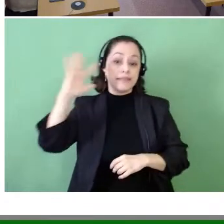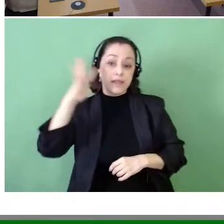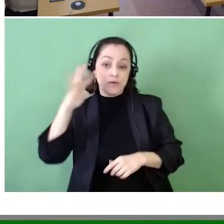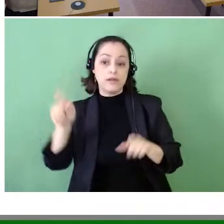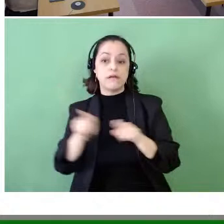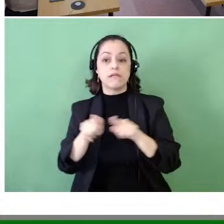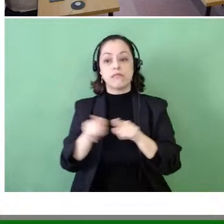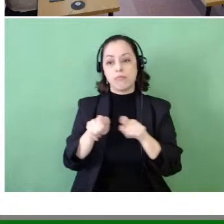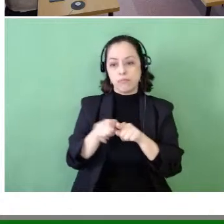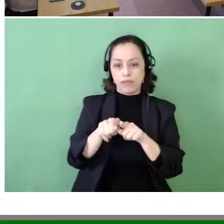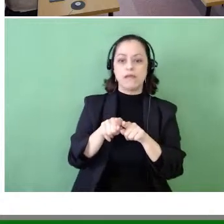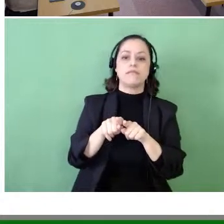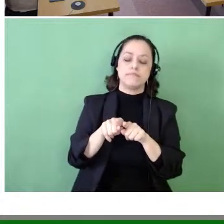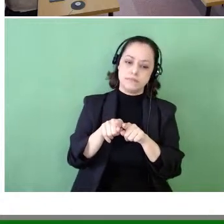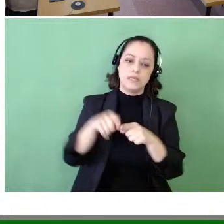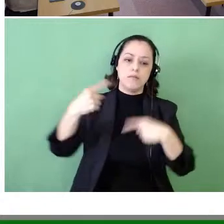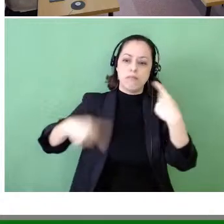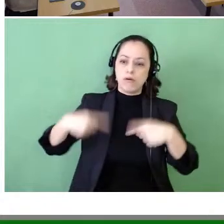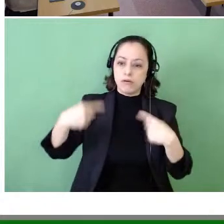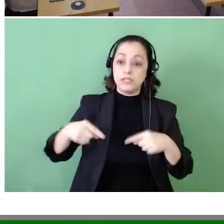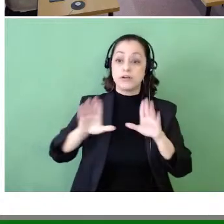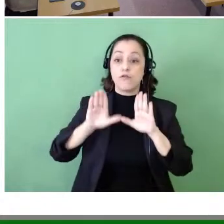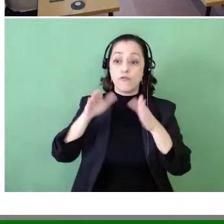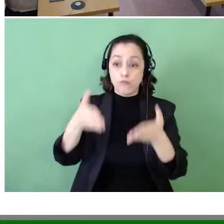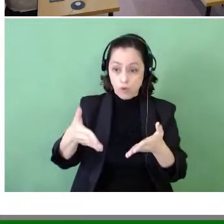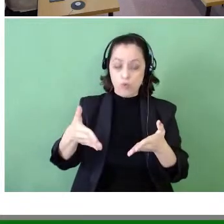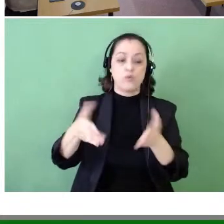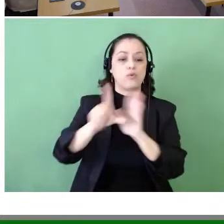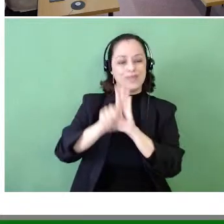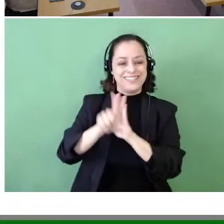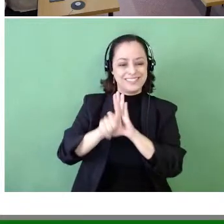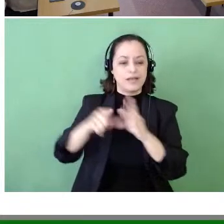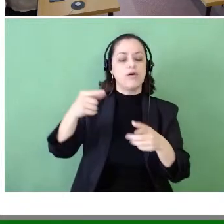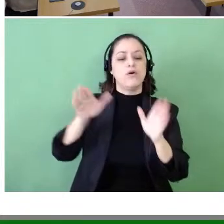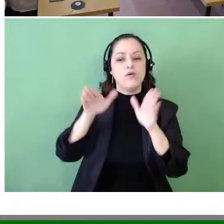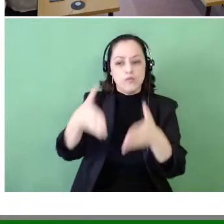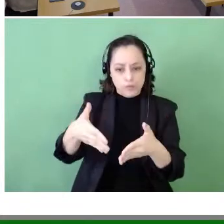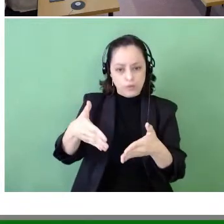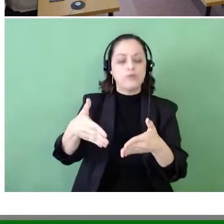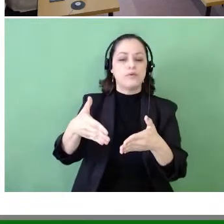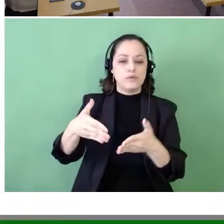actividades profesionales de interpretación y traducción. Bueno,